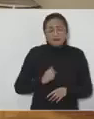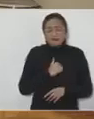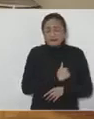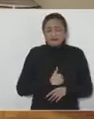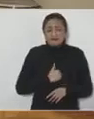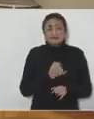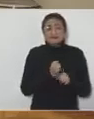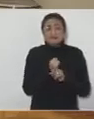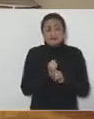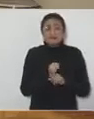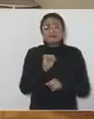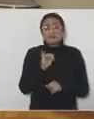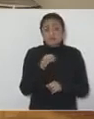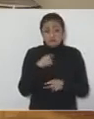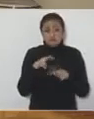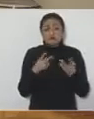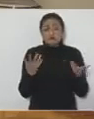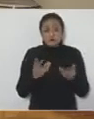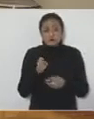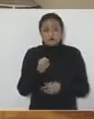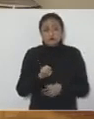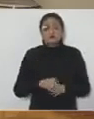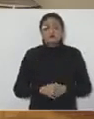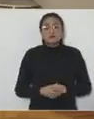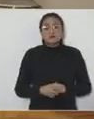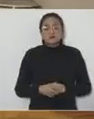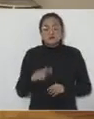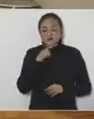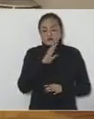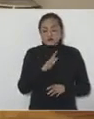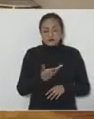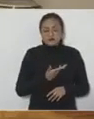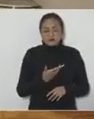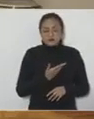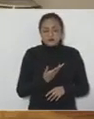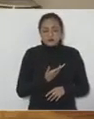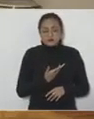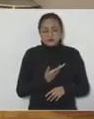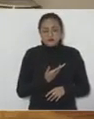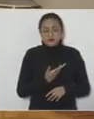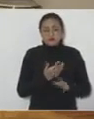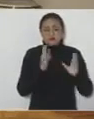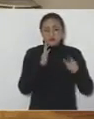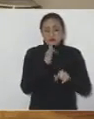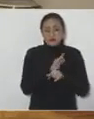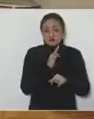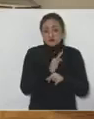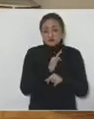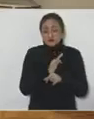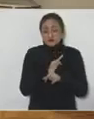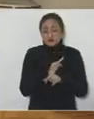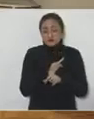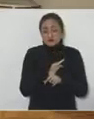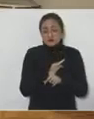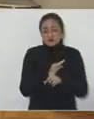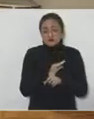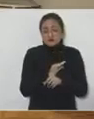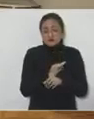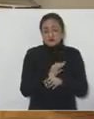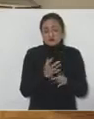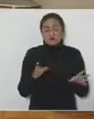hay que investigarlo lo vamos a investigar pronto tendremos ya en este momento se está haciendo